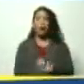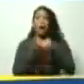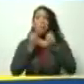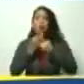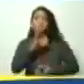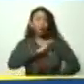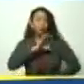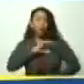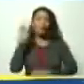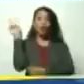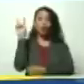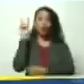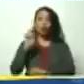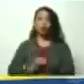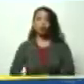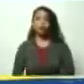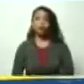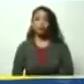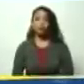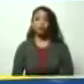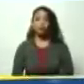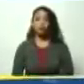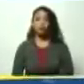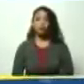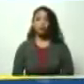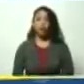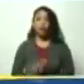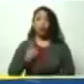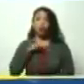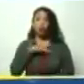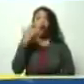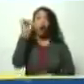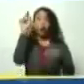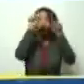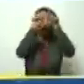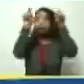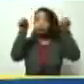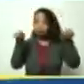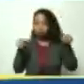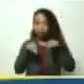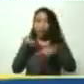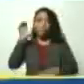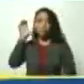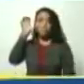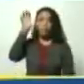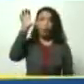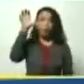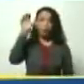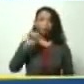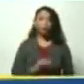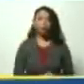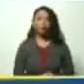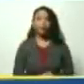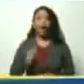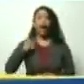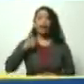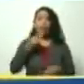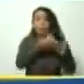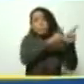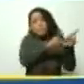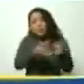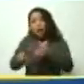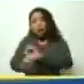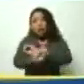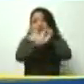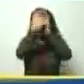sociedad venezolana. Tenemos el cuadro, el mapa, tenemos el plan muy claro hacia